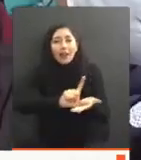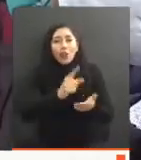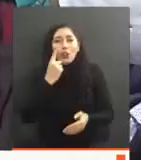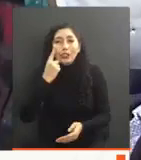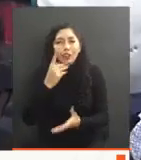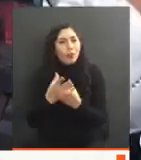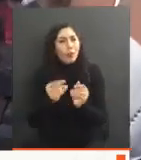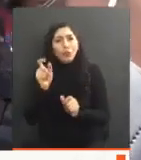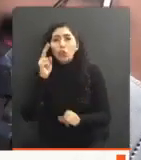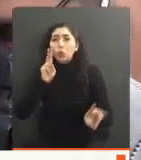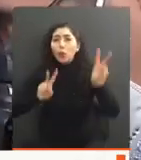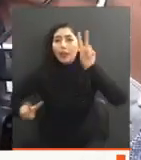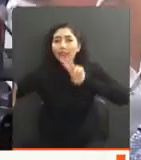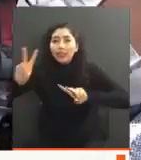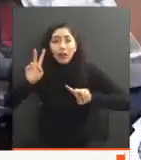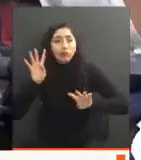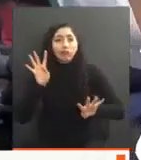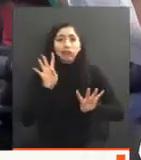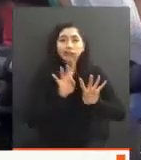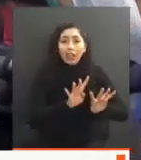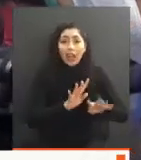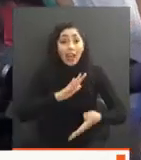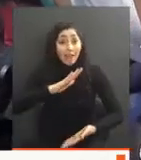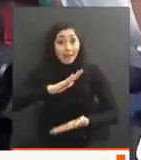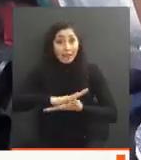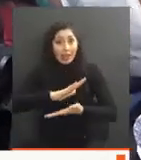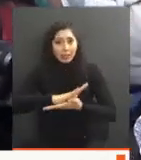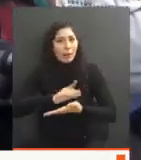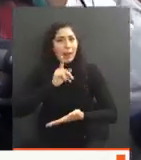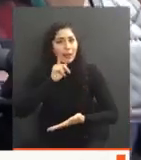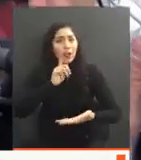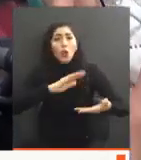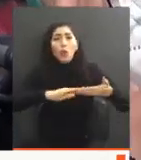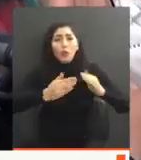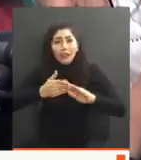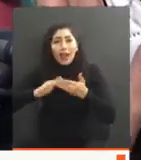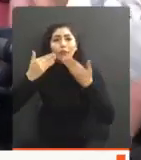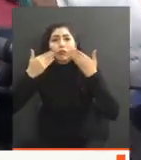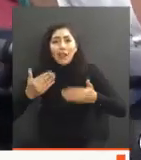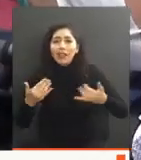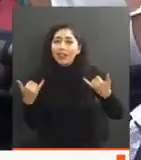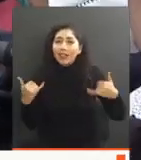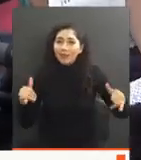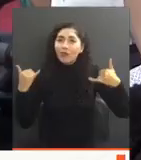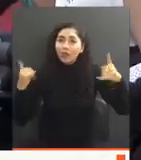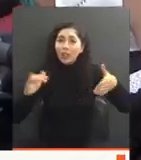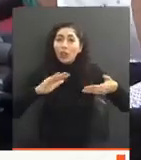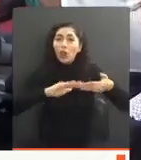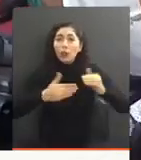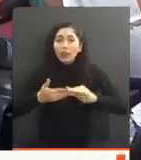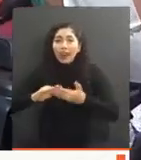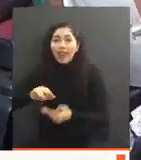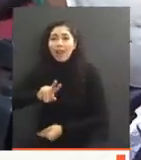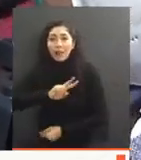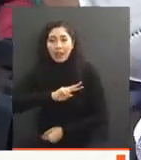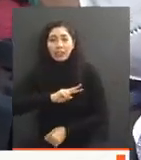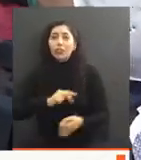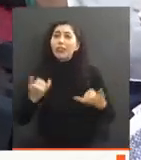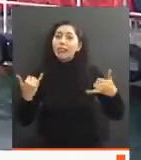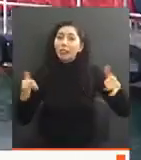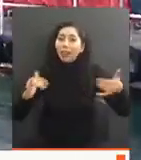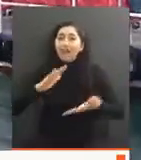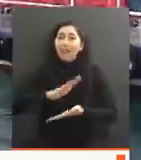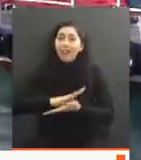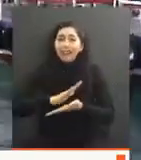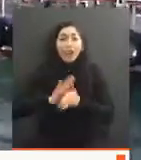turistas. Nosotros esta fiesta también la hacemos para la comunidad. Darle el goce a la comunidad de Valparaíso también, que disfruten de esta fiesta así como nosotros los